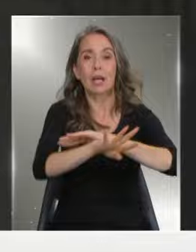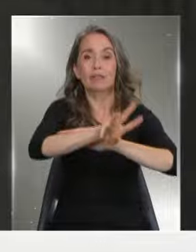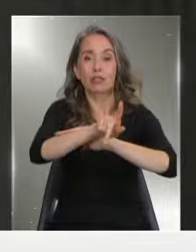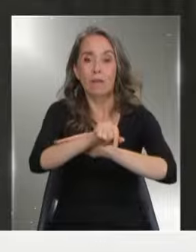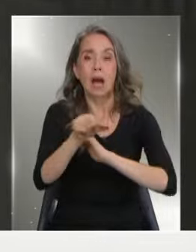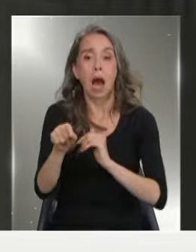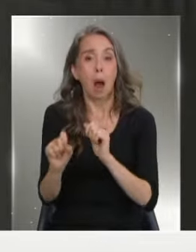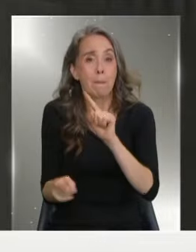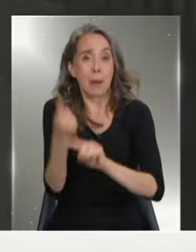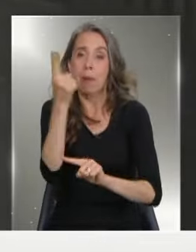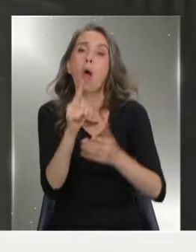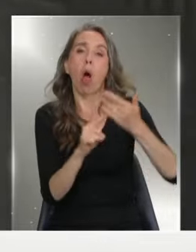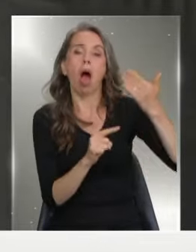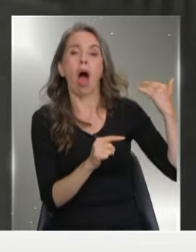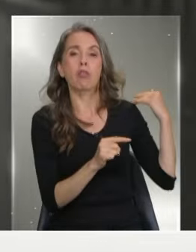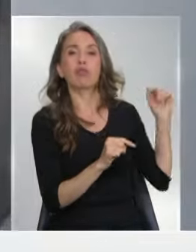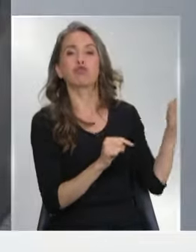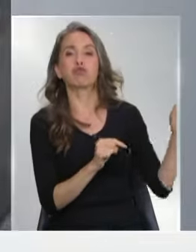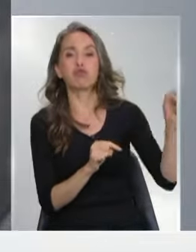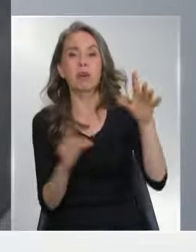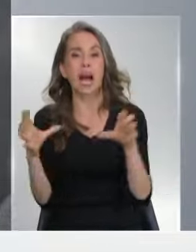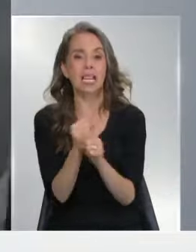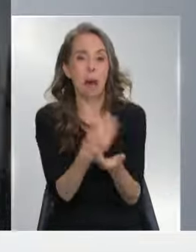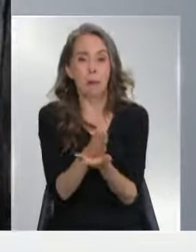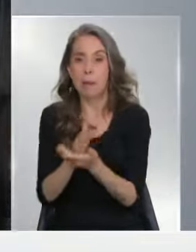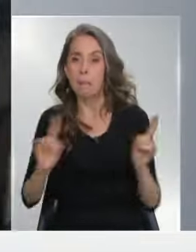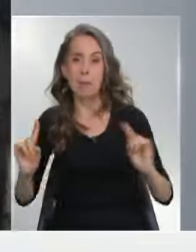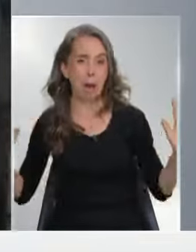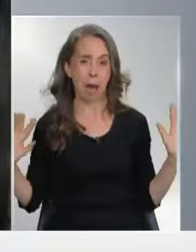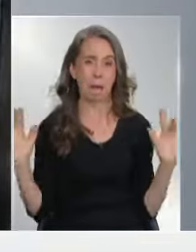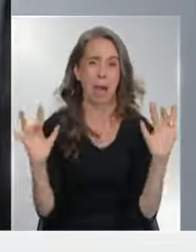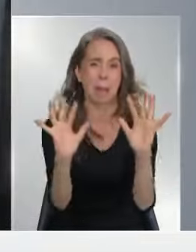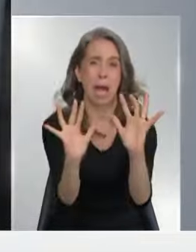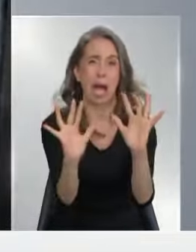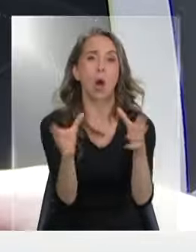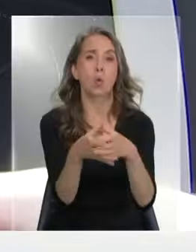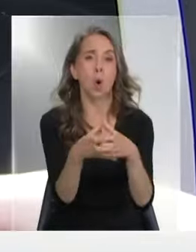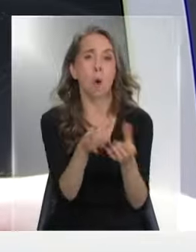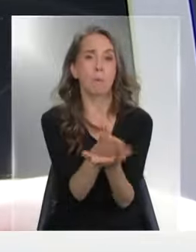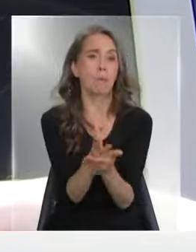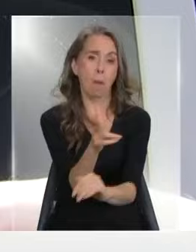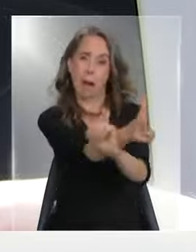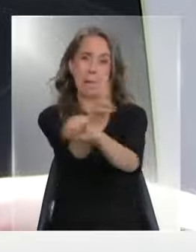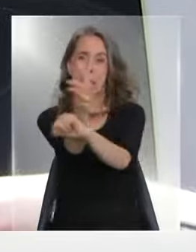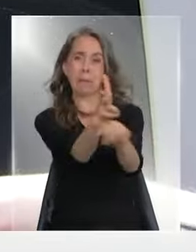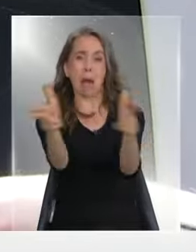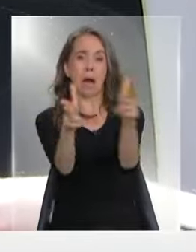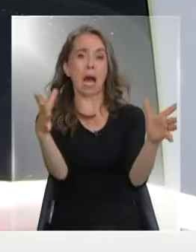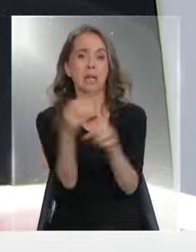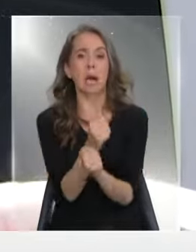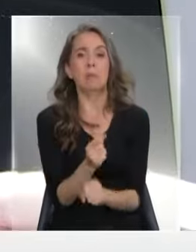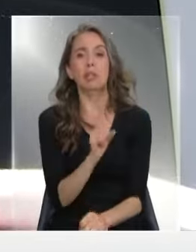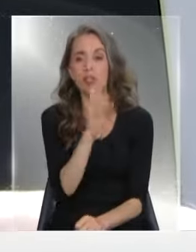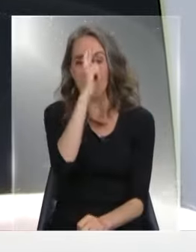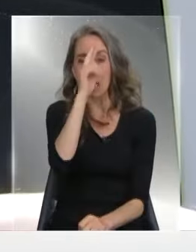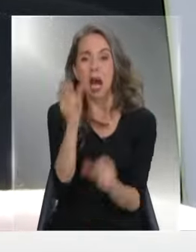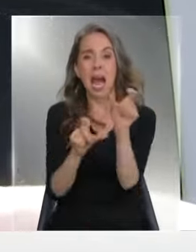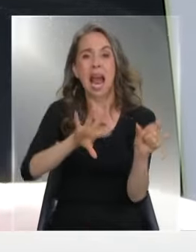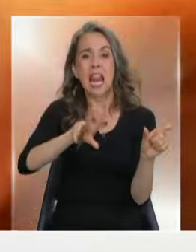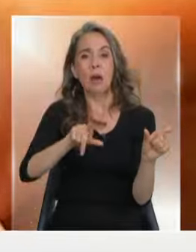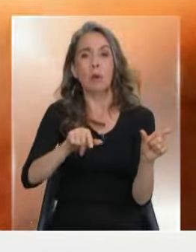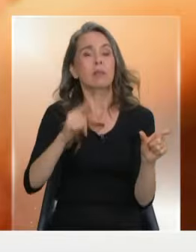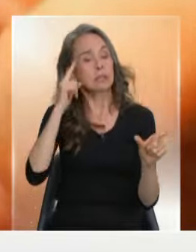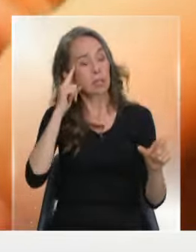que evidencian el grado de coordinación, rapidez y violencia con que actúan este tipo de bandas. No es extraño porque los delincuentes tienen el factor